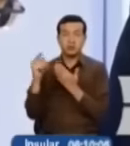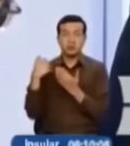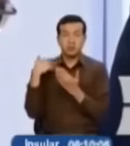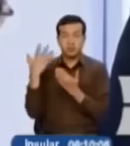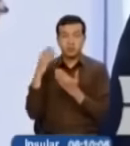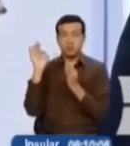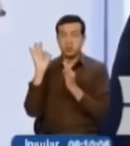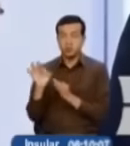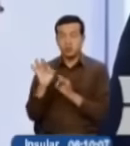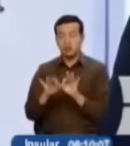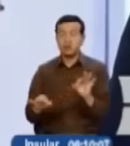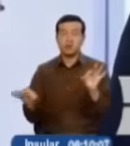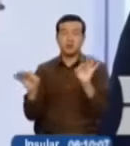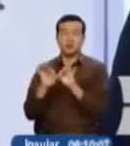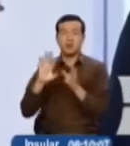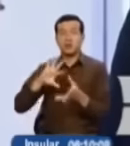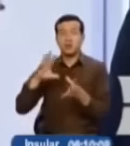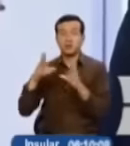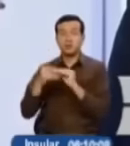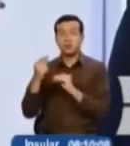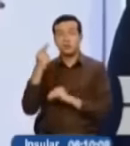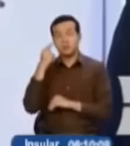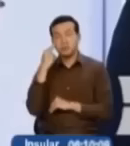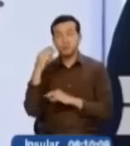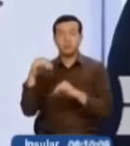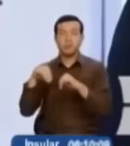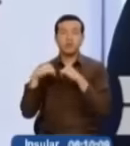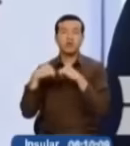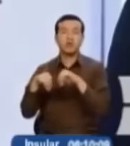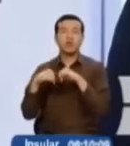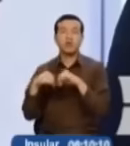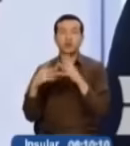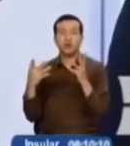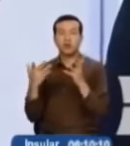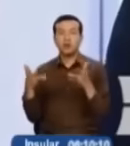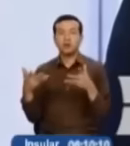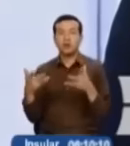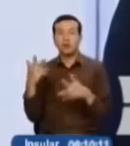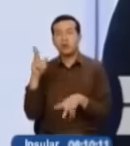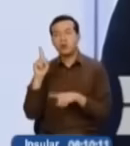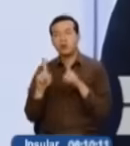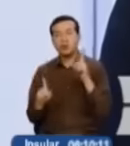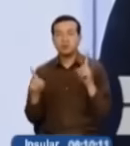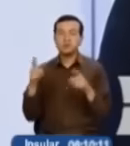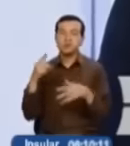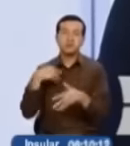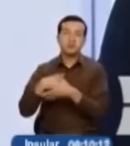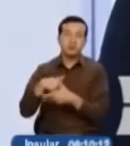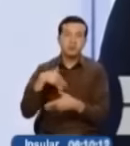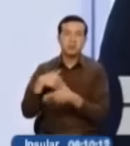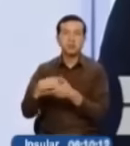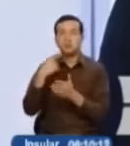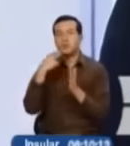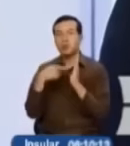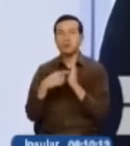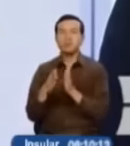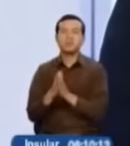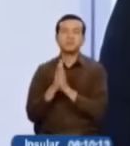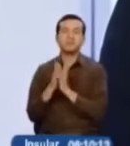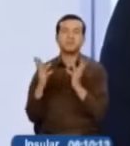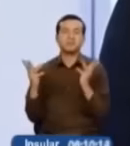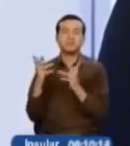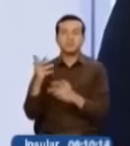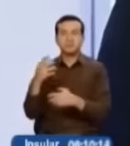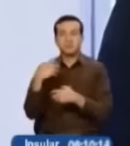Es ahí que es importante la adaptación de metodologías, de superar algunos conceptos o barreras tradicionales como solicitud